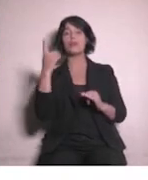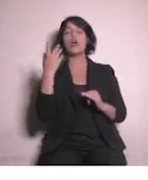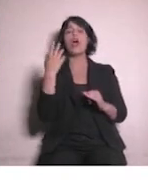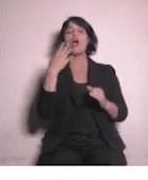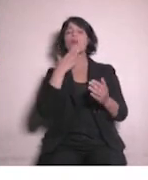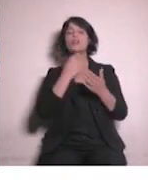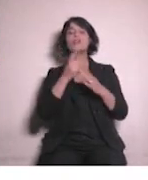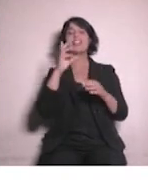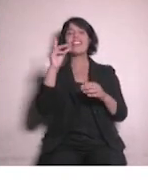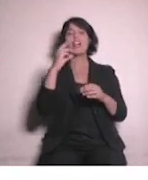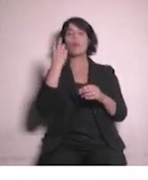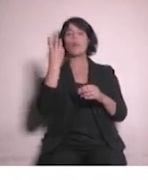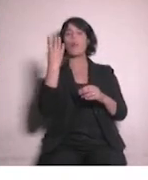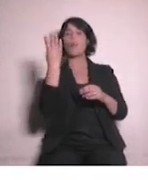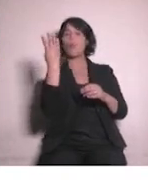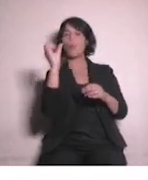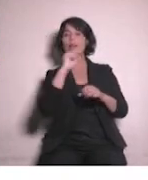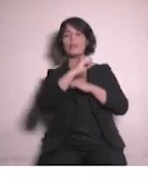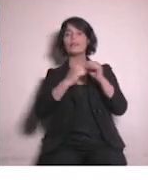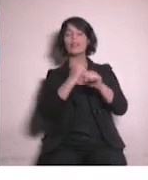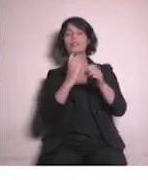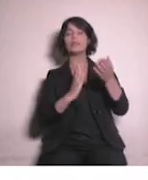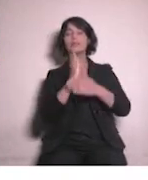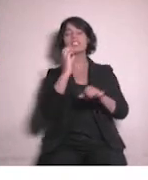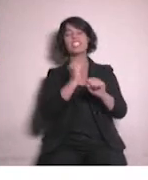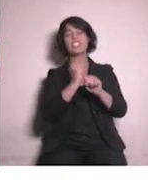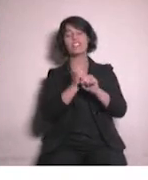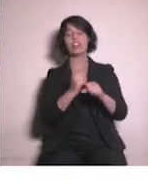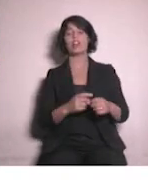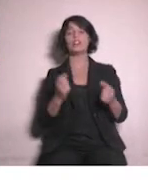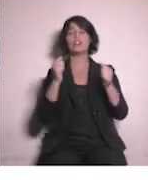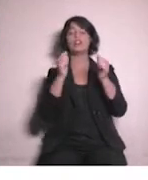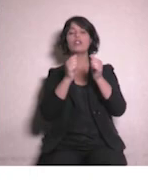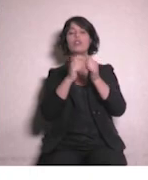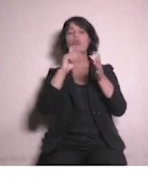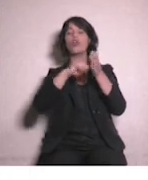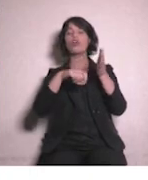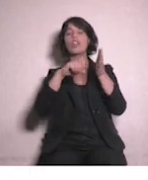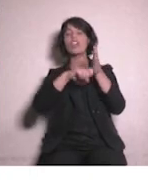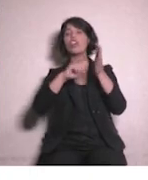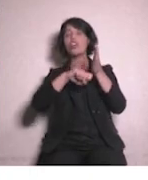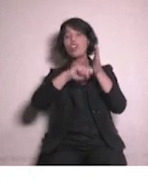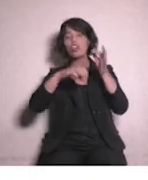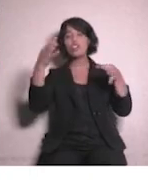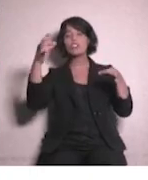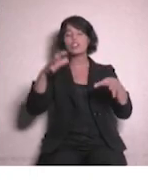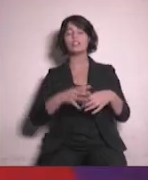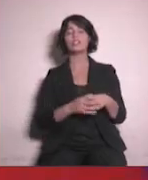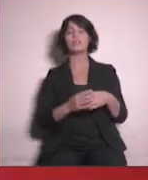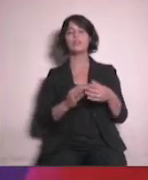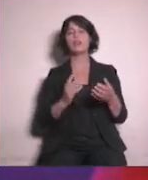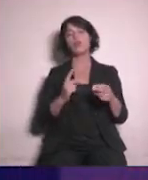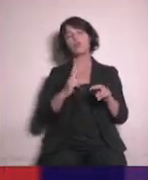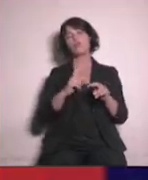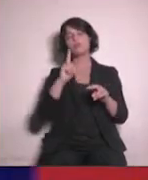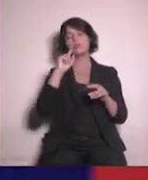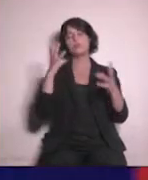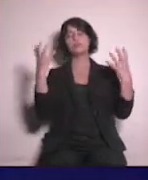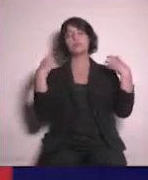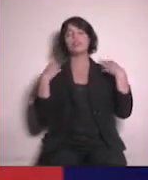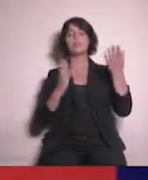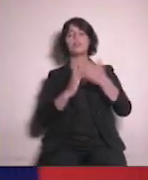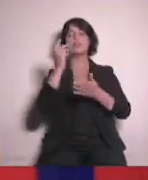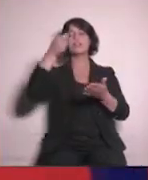40 años se emplean o toman la responsabilidad de empezar a cotizar